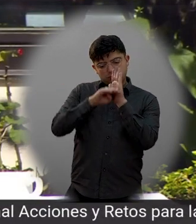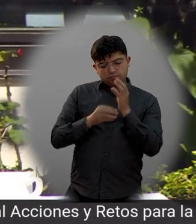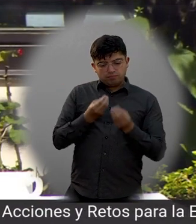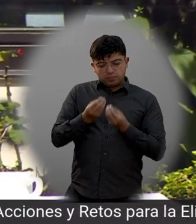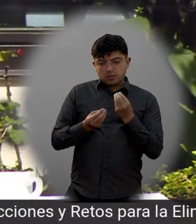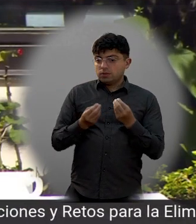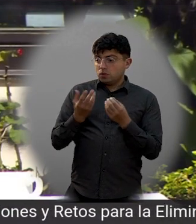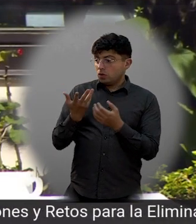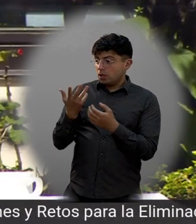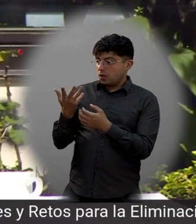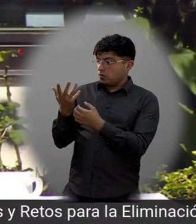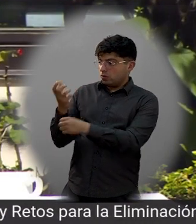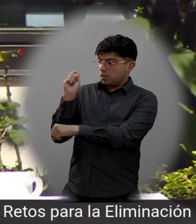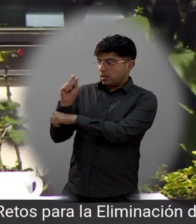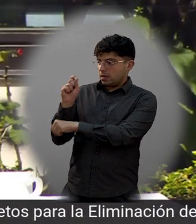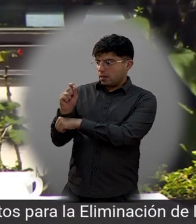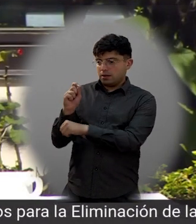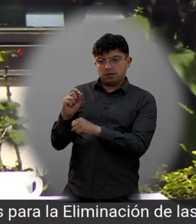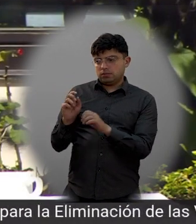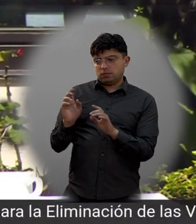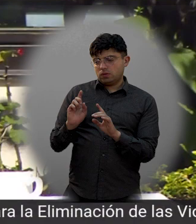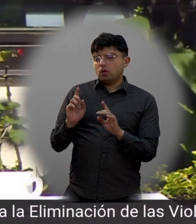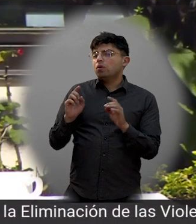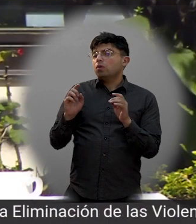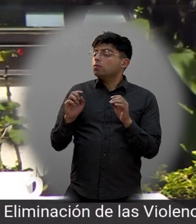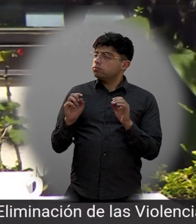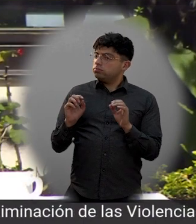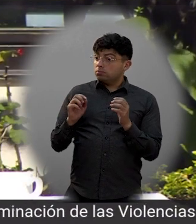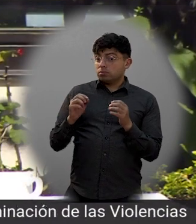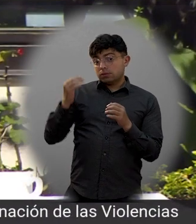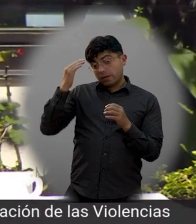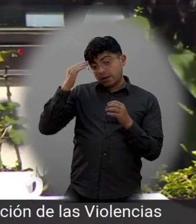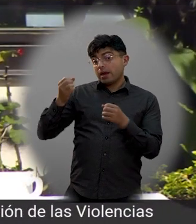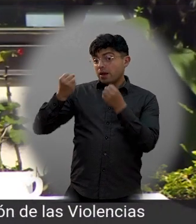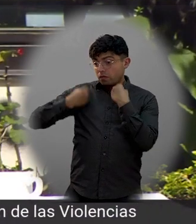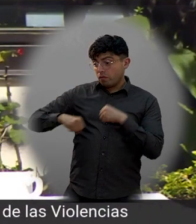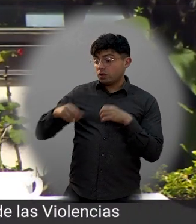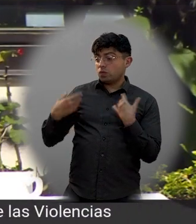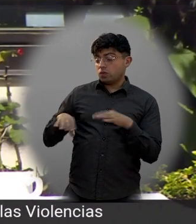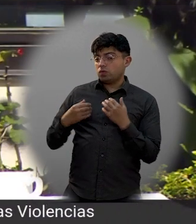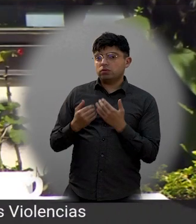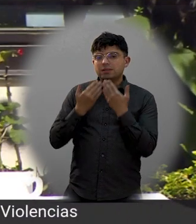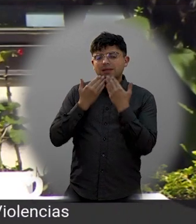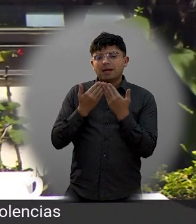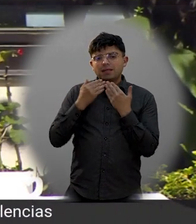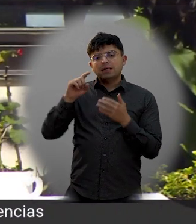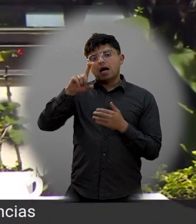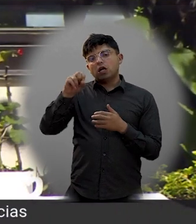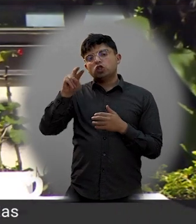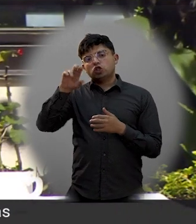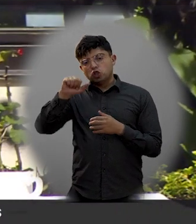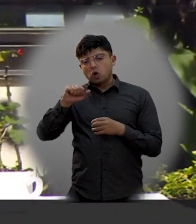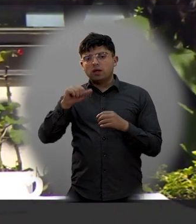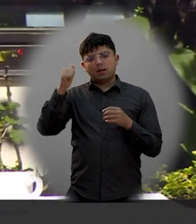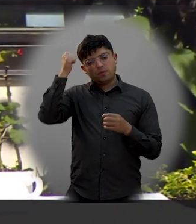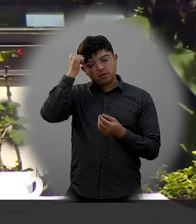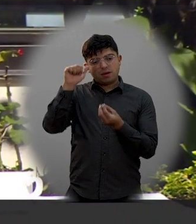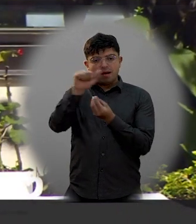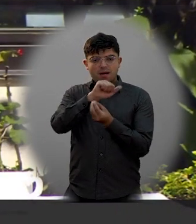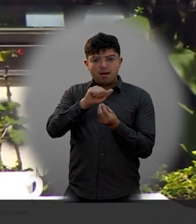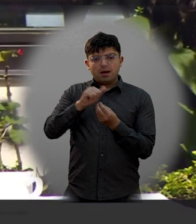por criticarlo, ustedes no saben el esfuerzo que esto significa, y agradecerle a Sonia y a las